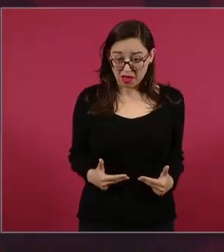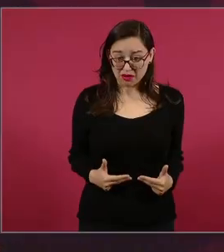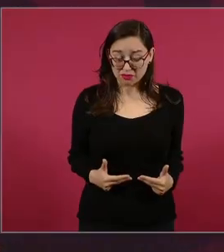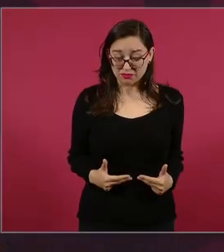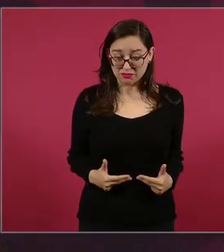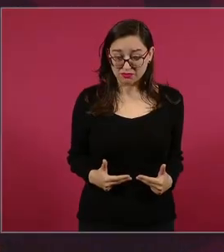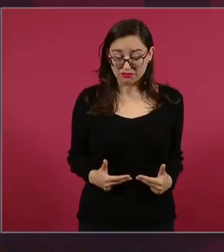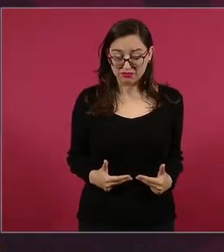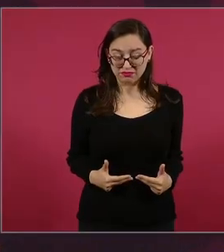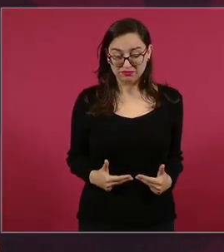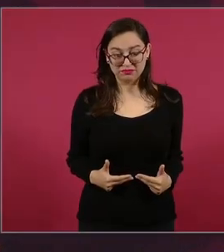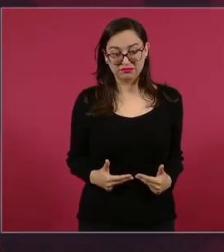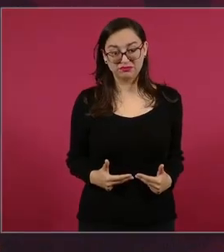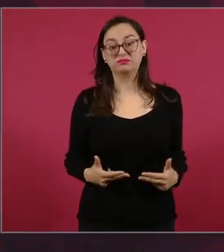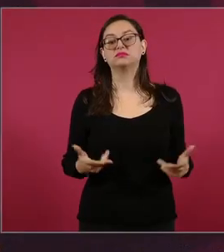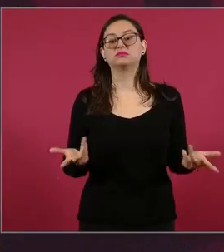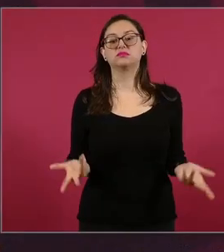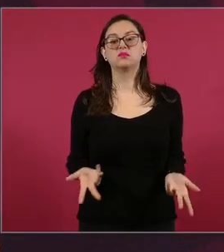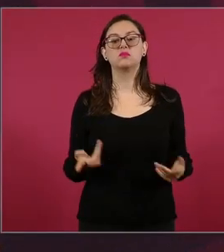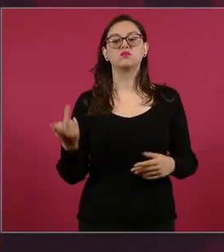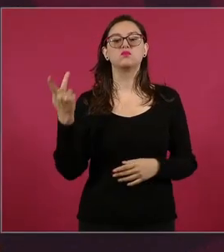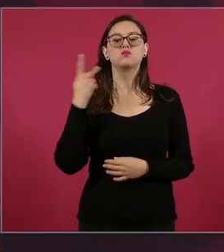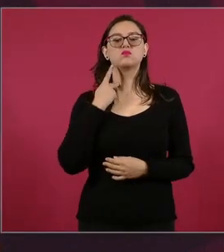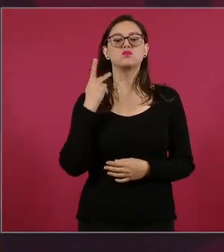porque en política